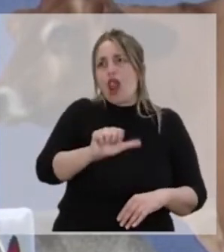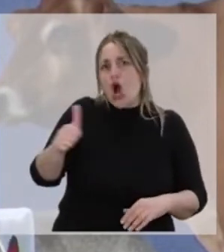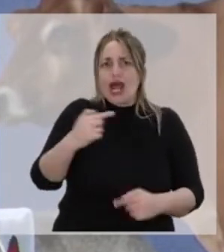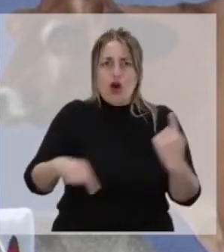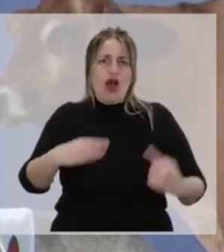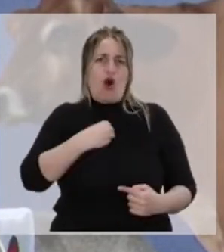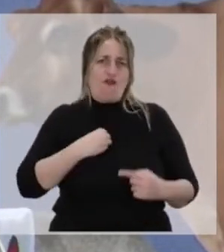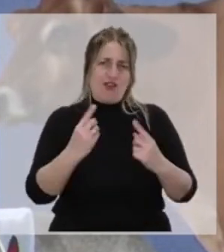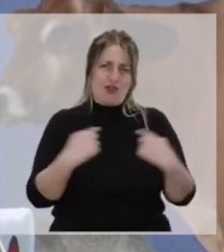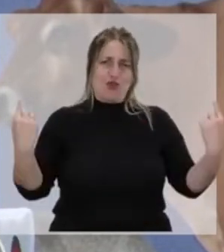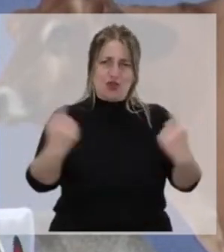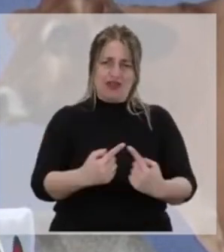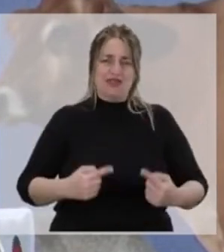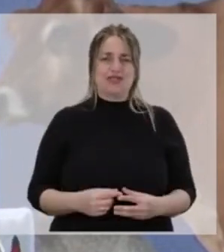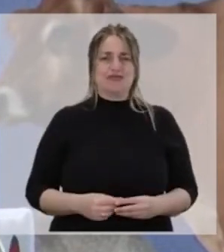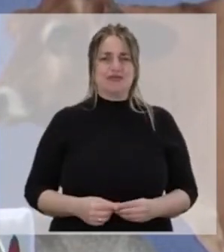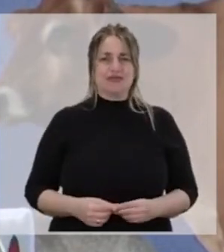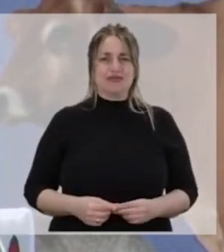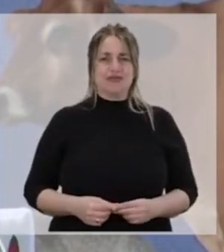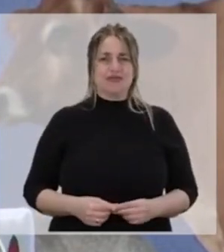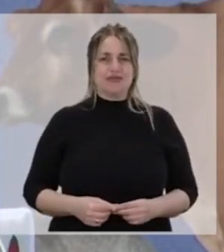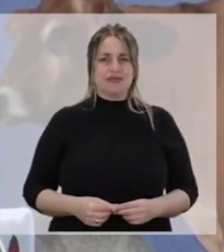yo confío en ustedes